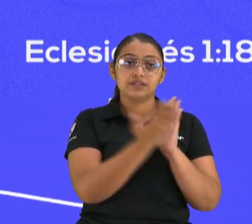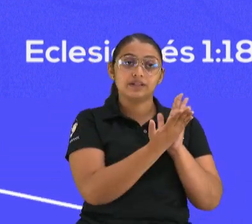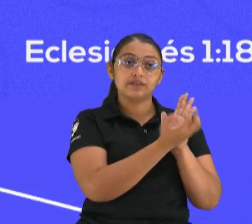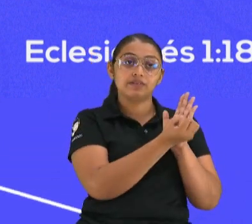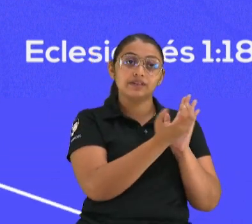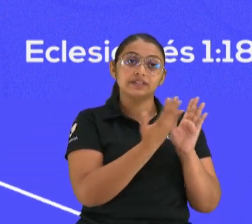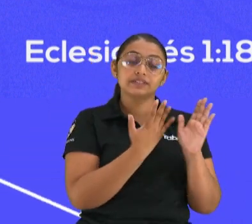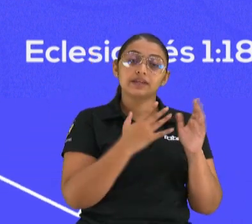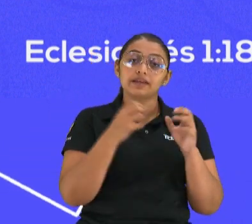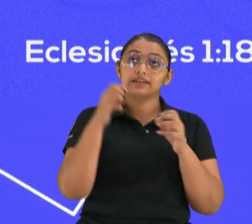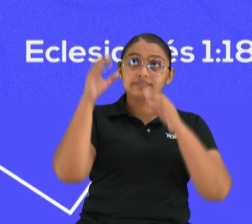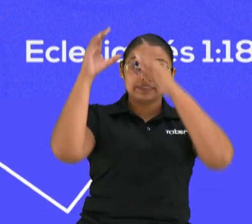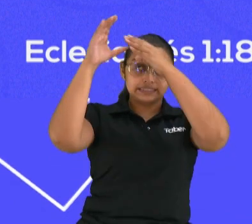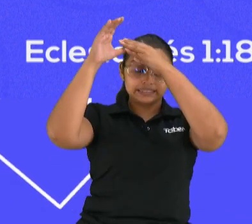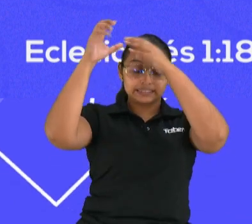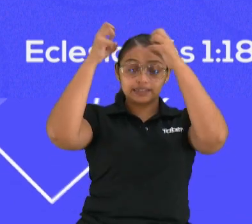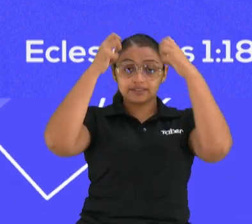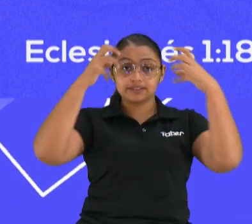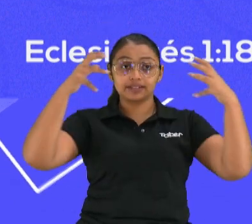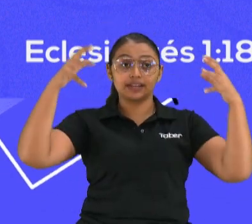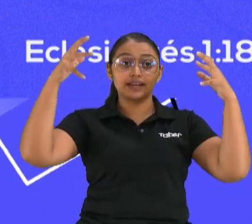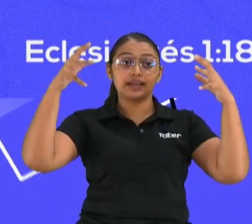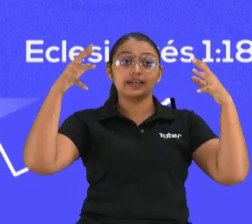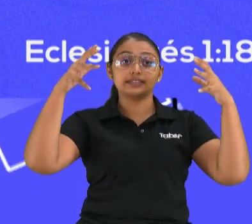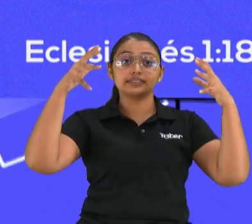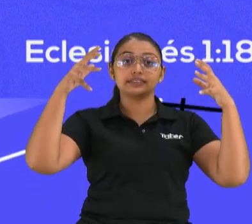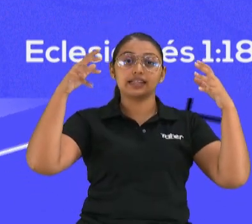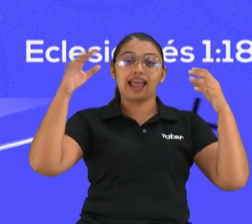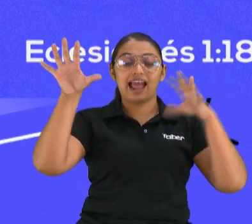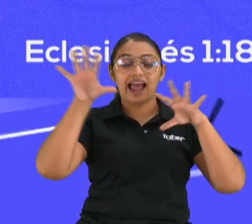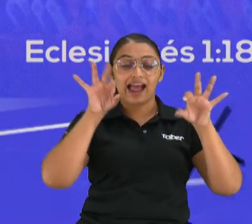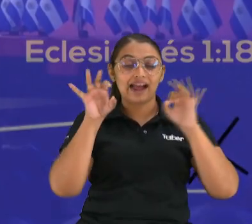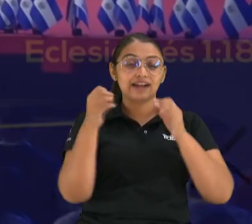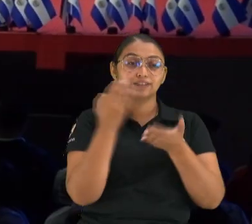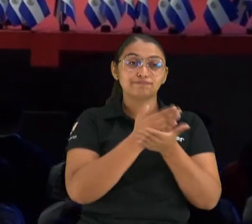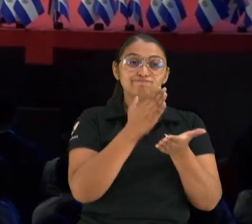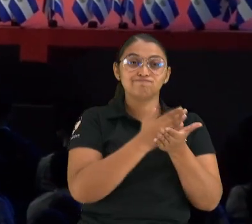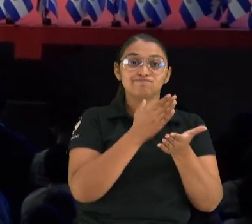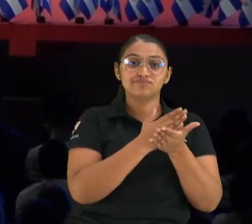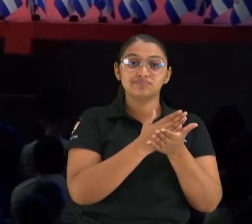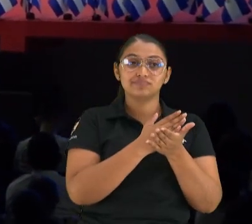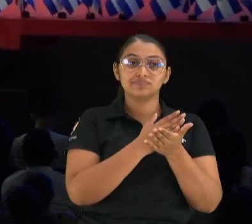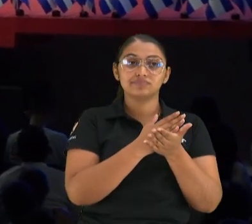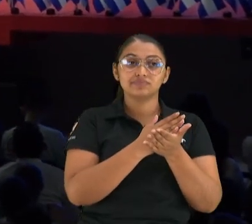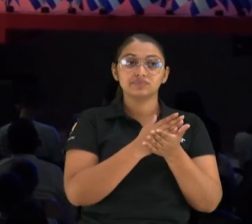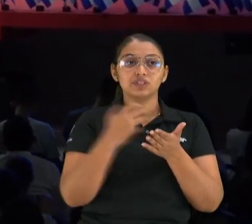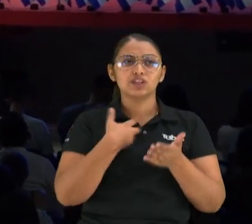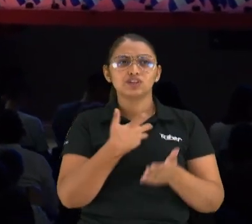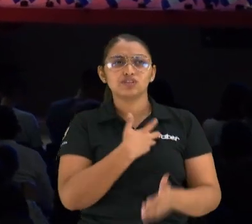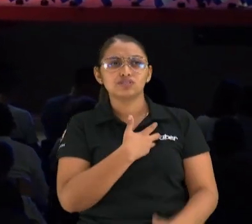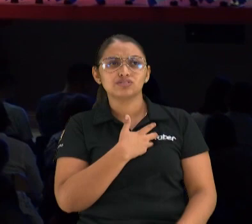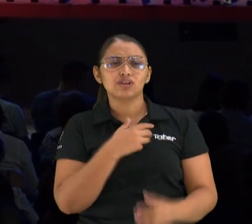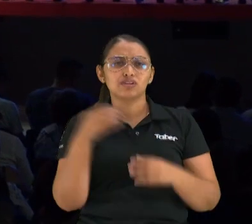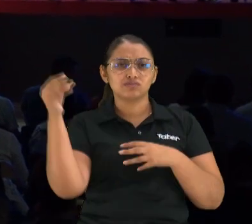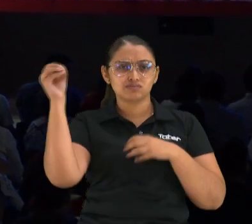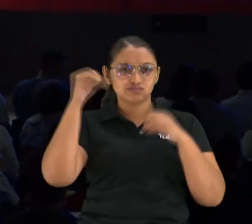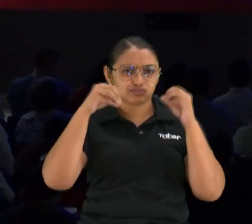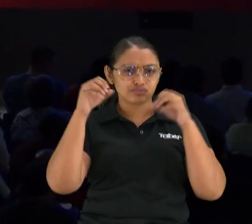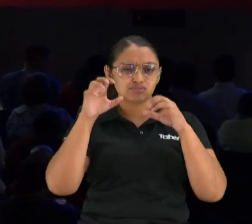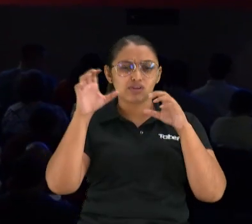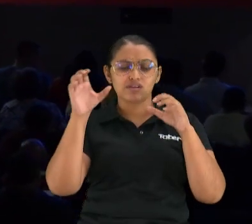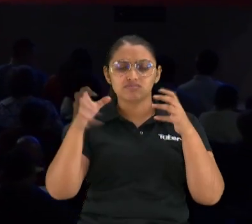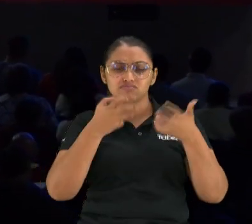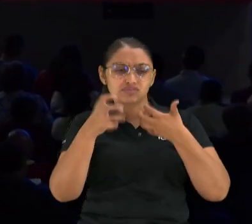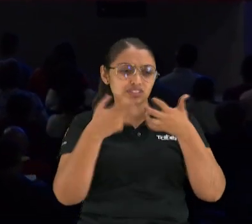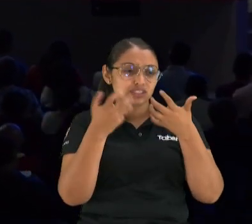añade ciencia añade dolor vamos a filosofar el problema resolvamoslo Hoy viene una empresa de telefonía